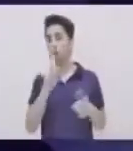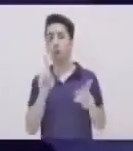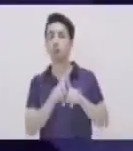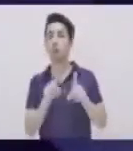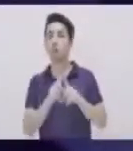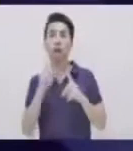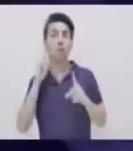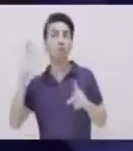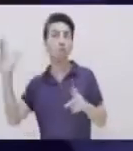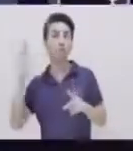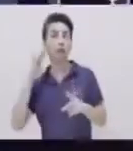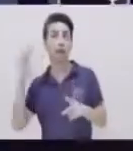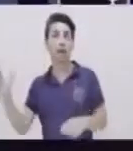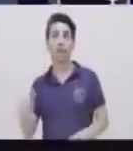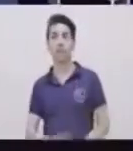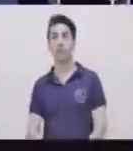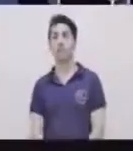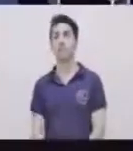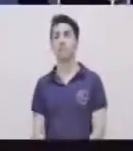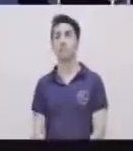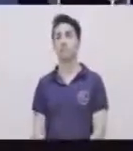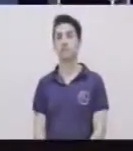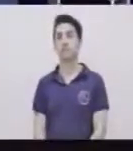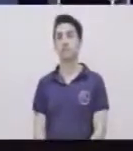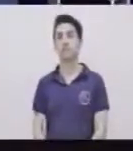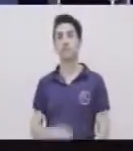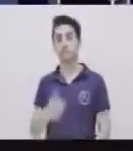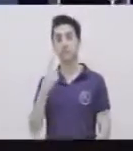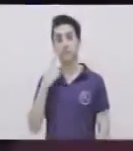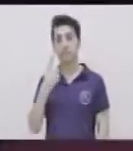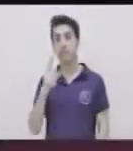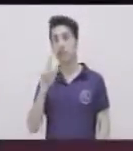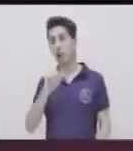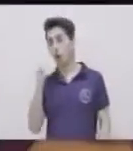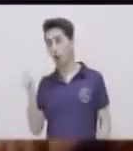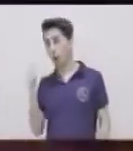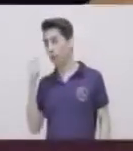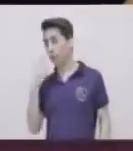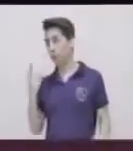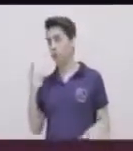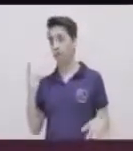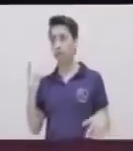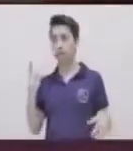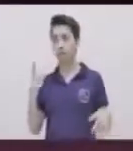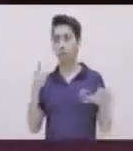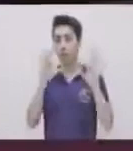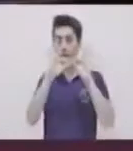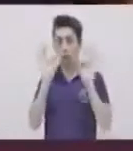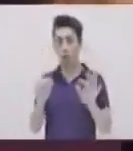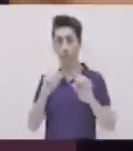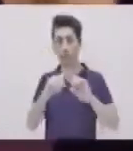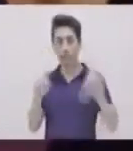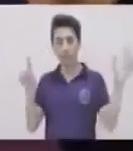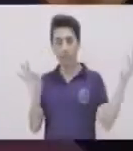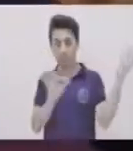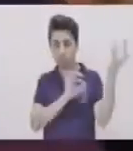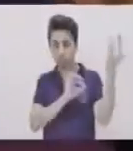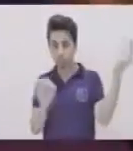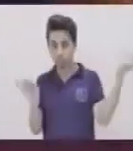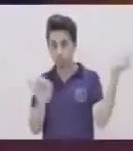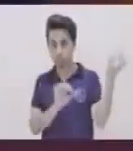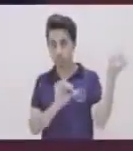Observemos cómo lo hago. Mi mano está totalmente relajada. Llevo el arco y cierro la